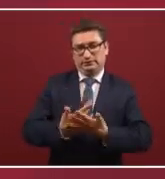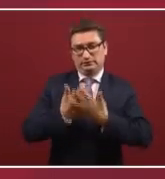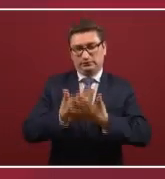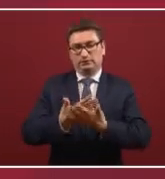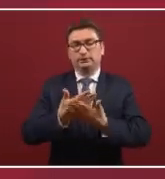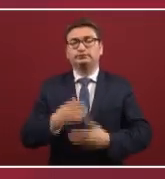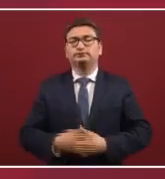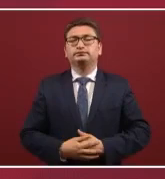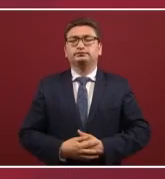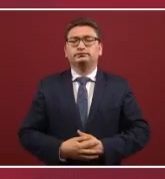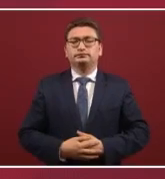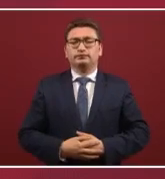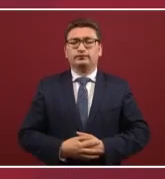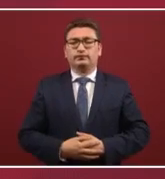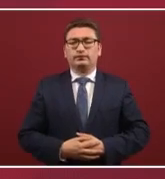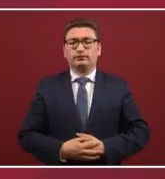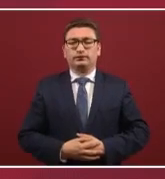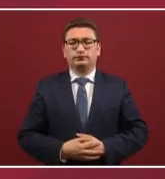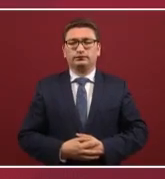Está